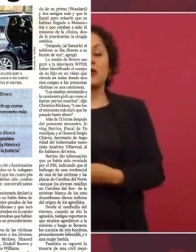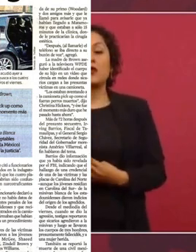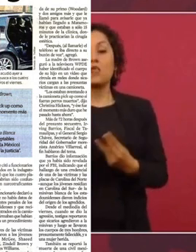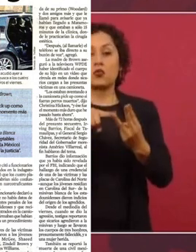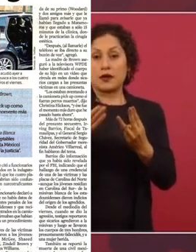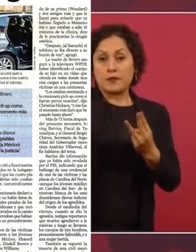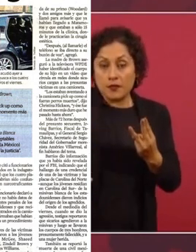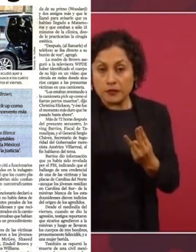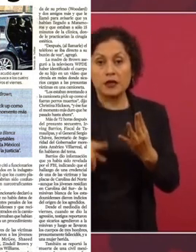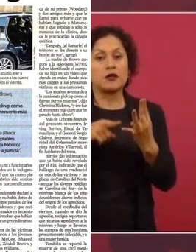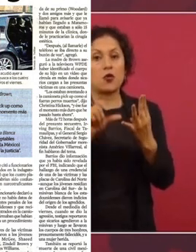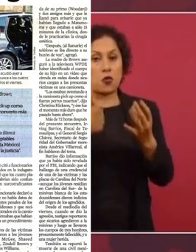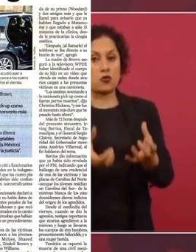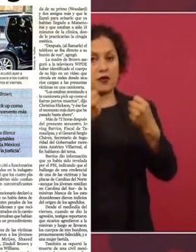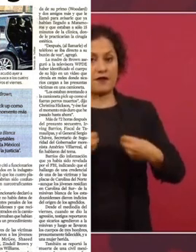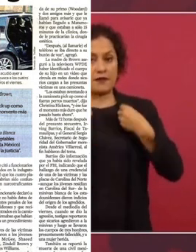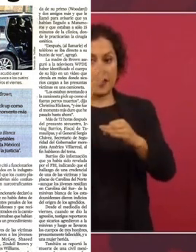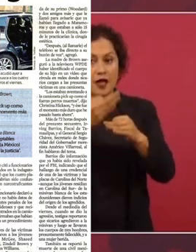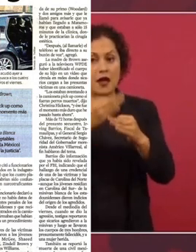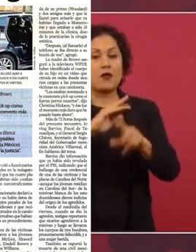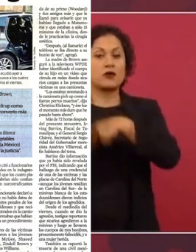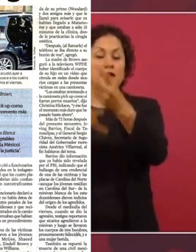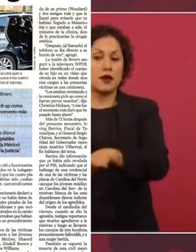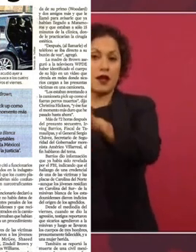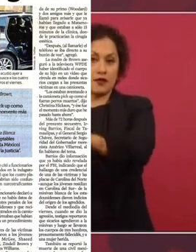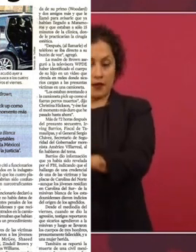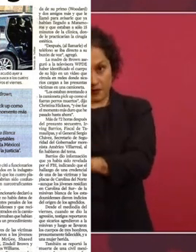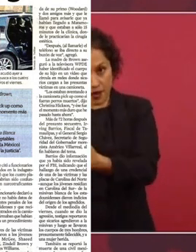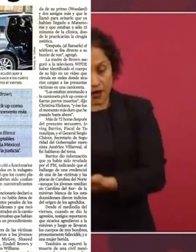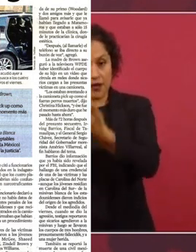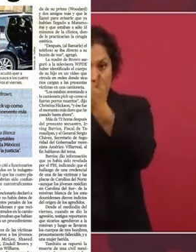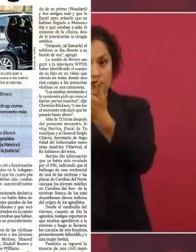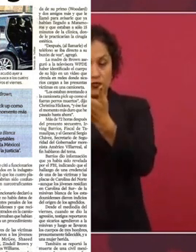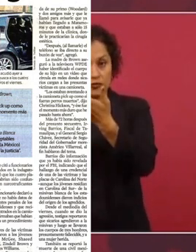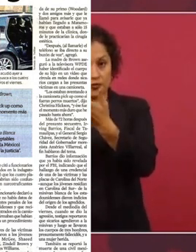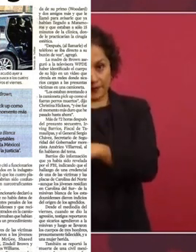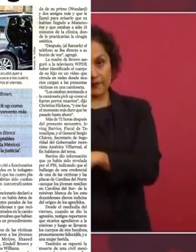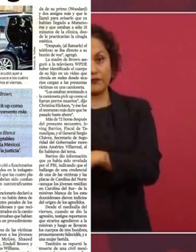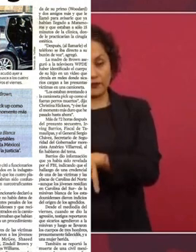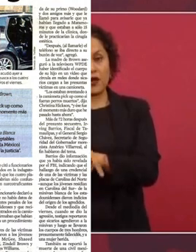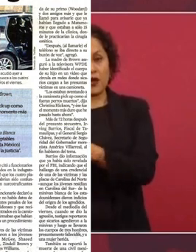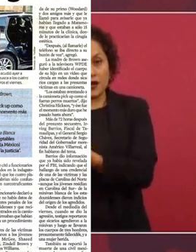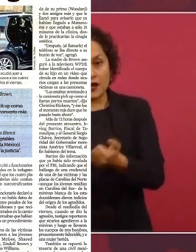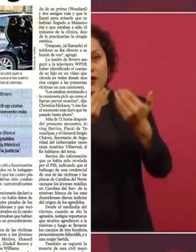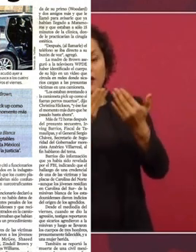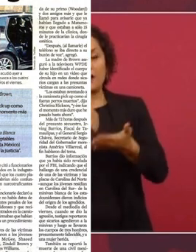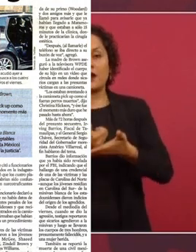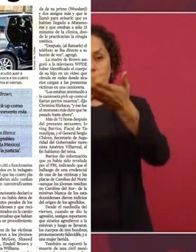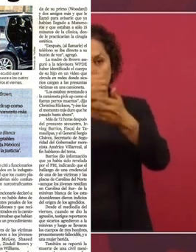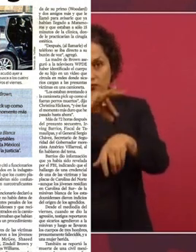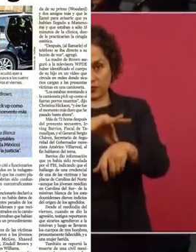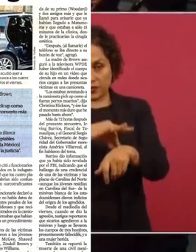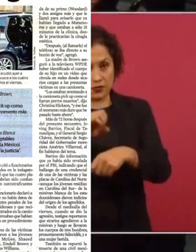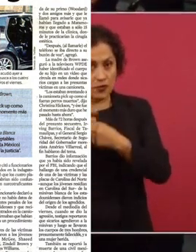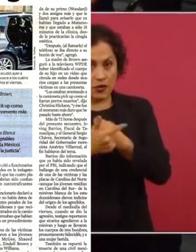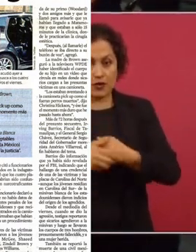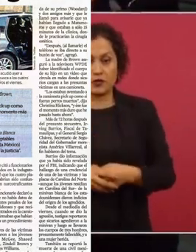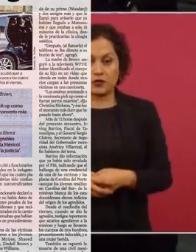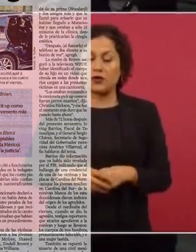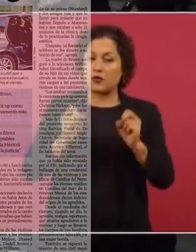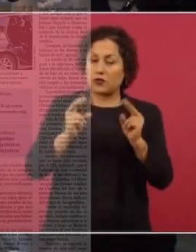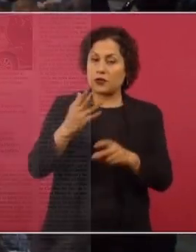otra con vida. Y ahorita van las ambulancias y el resto del personal de seguridad a dar el apoyo correspondiente, pues, para el traslado y el apoyo médico que se pueda requerir. Muy